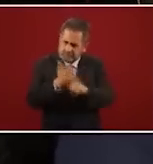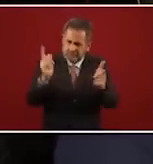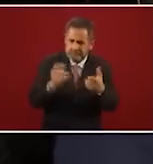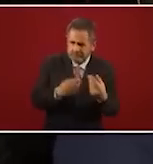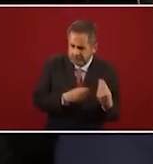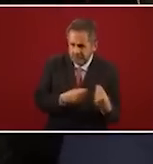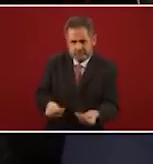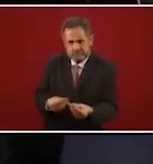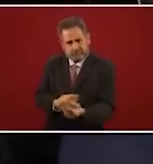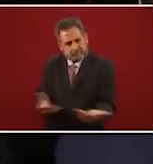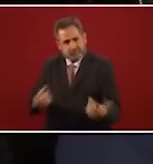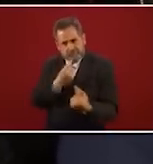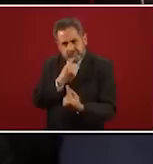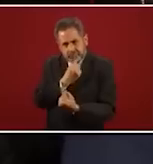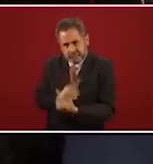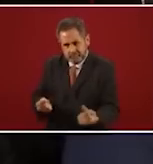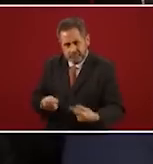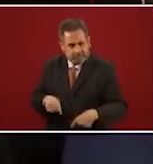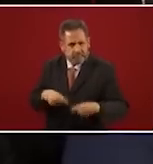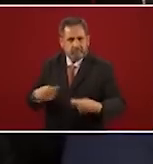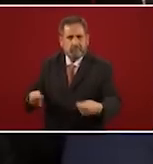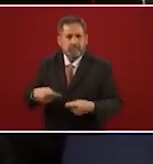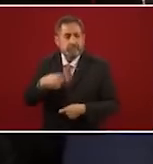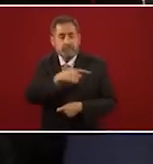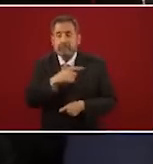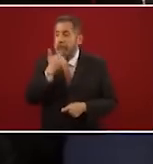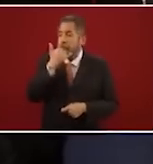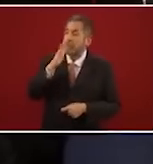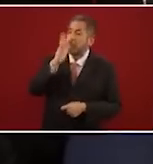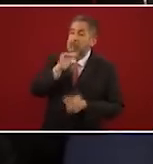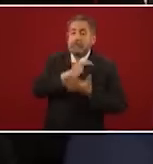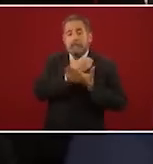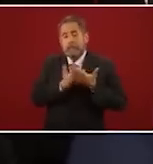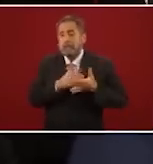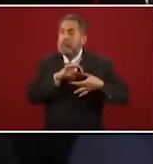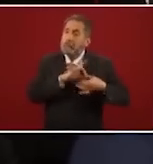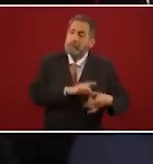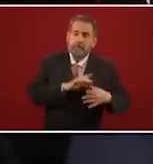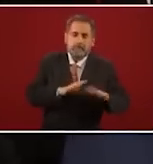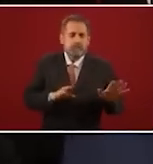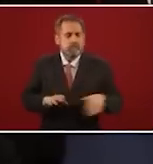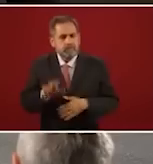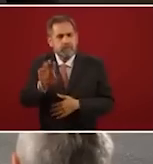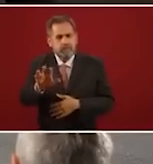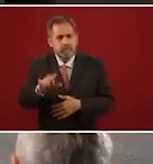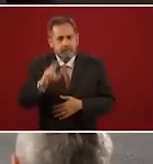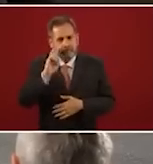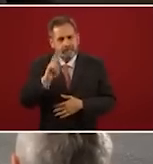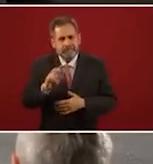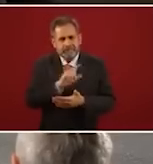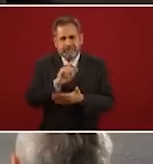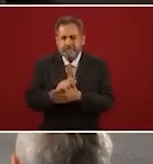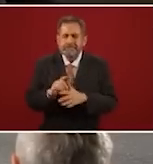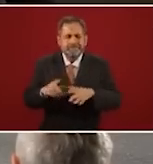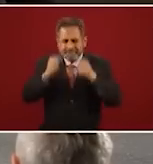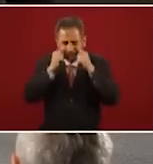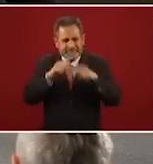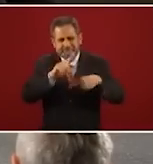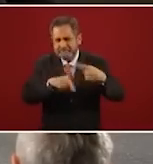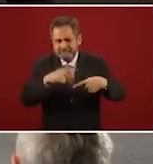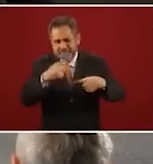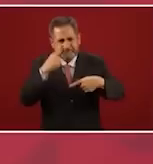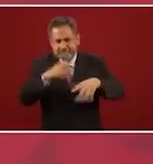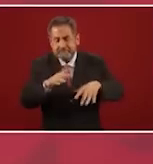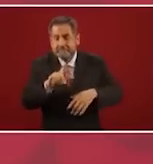una justificación para poder utilizar esto? Eso se ve, es un asunto legal. Aquí lo importante